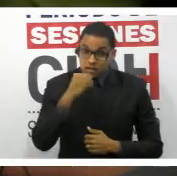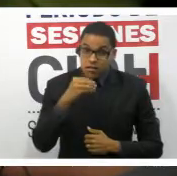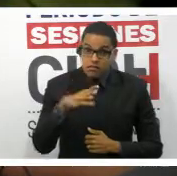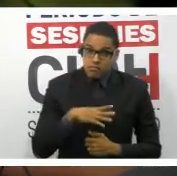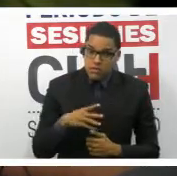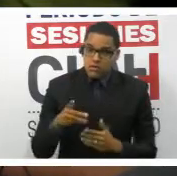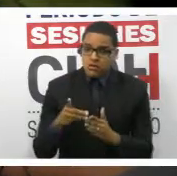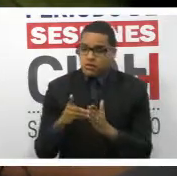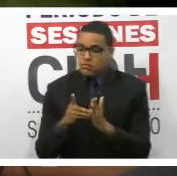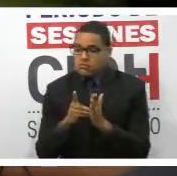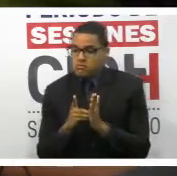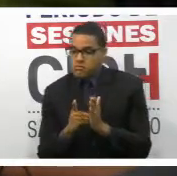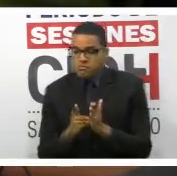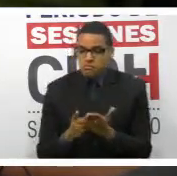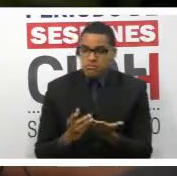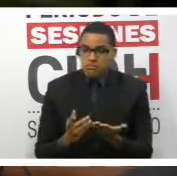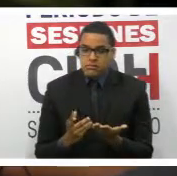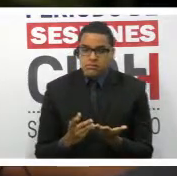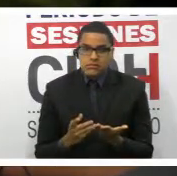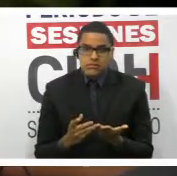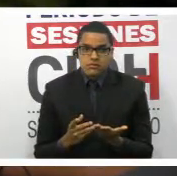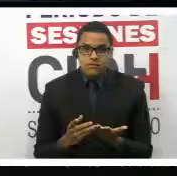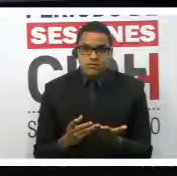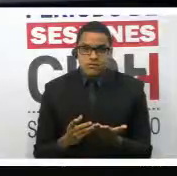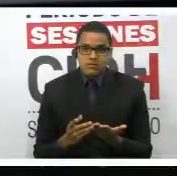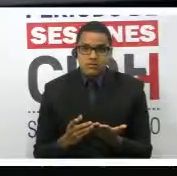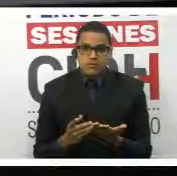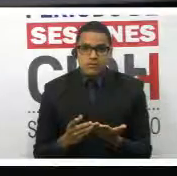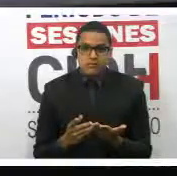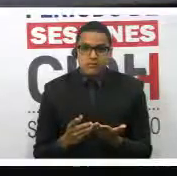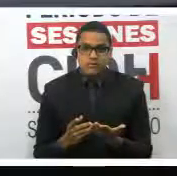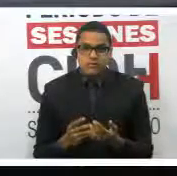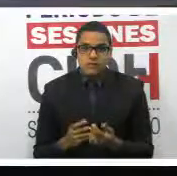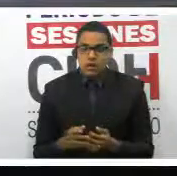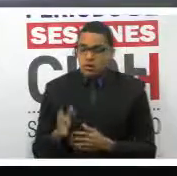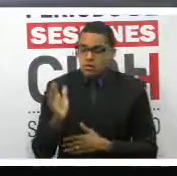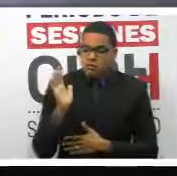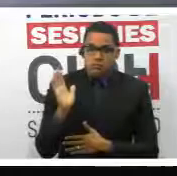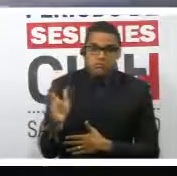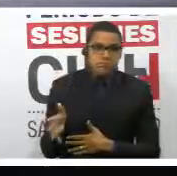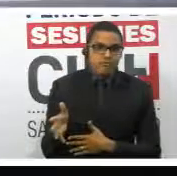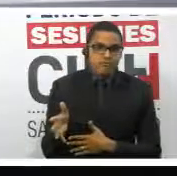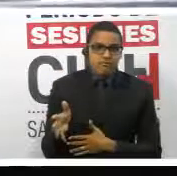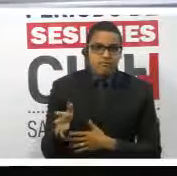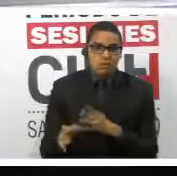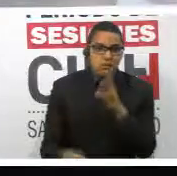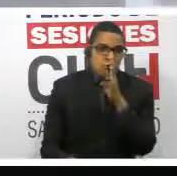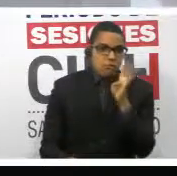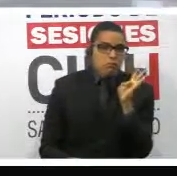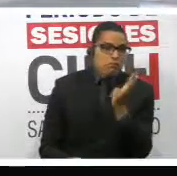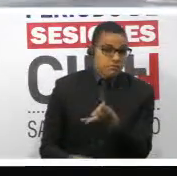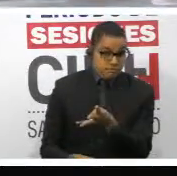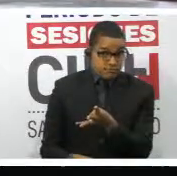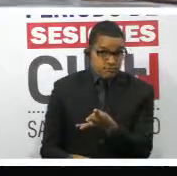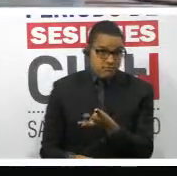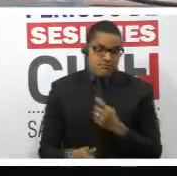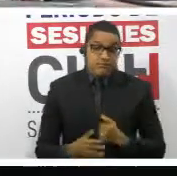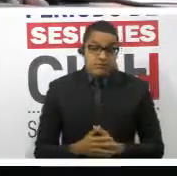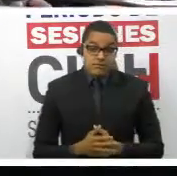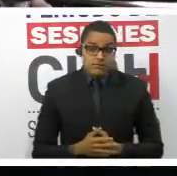objeto de protección en gran medida verdad que limita la posibilidad de la toma de